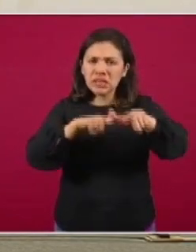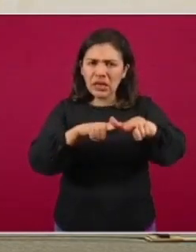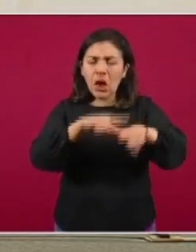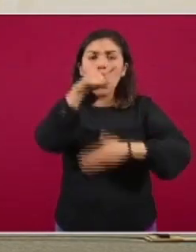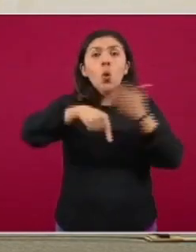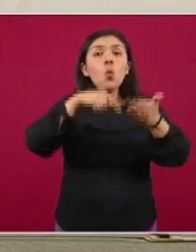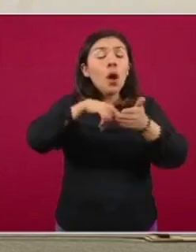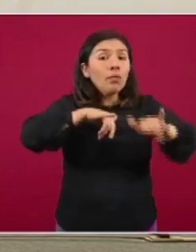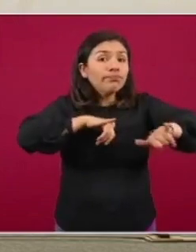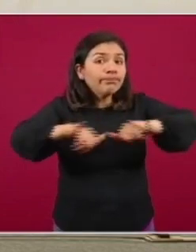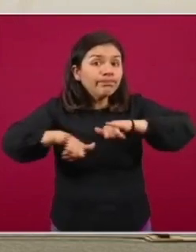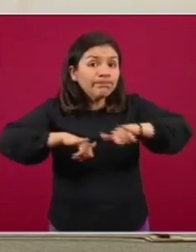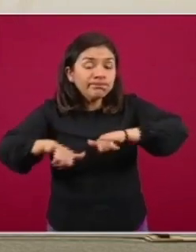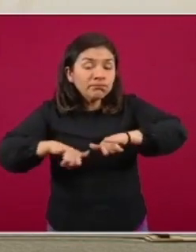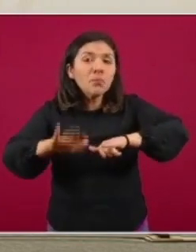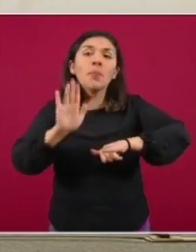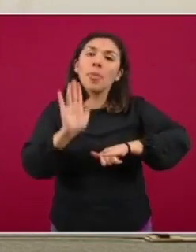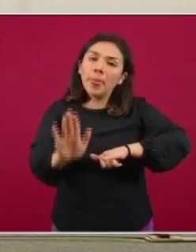áreas geográficas